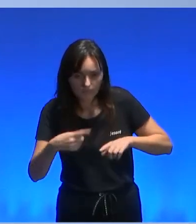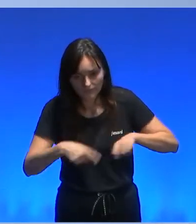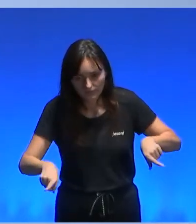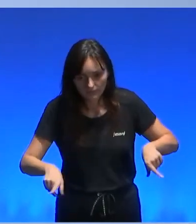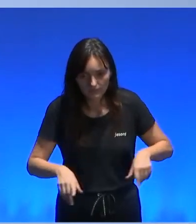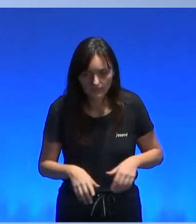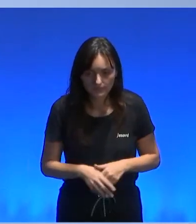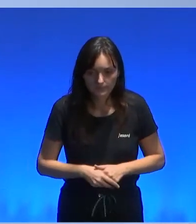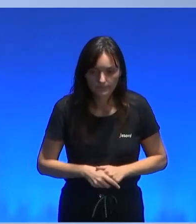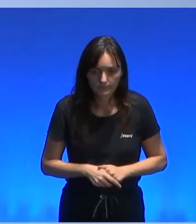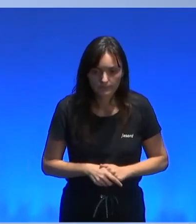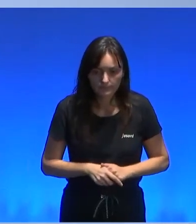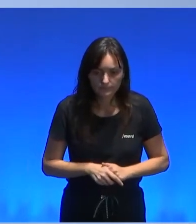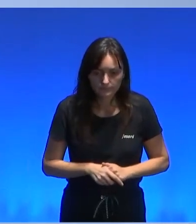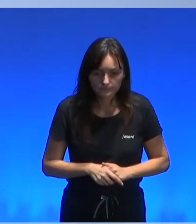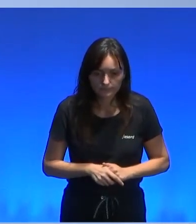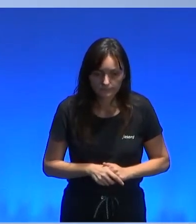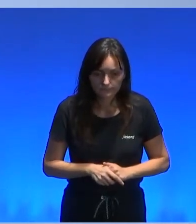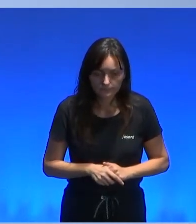es, ¿no?